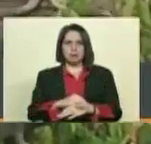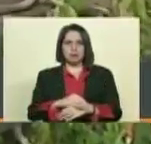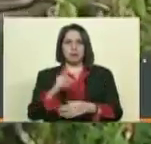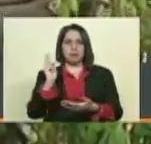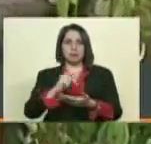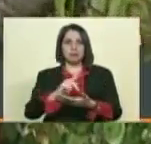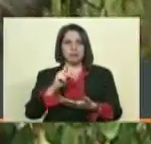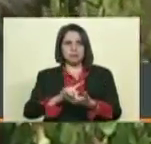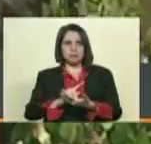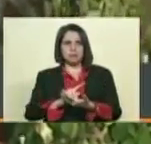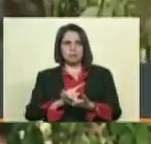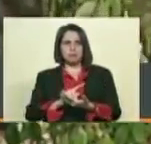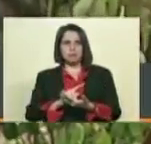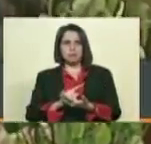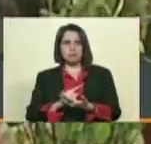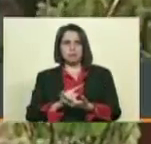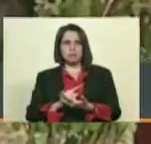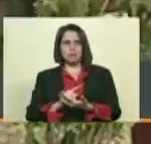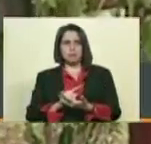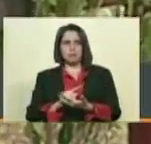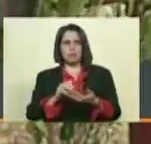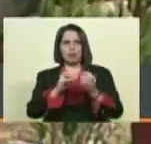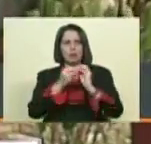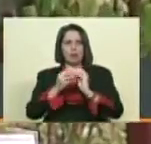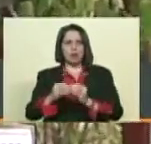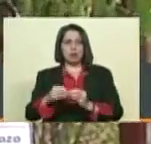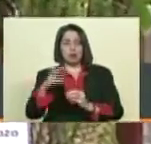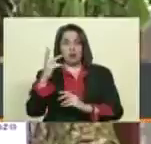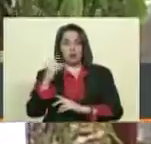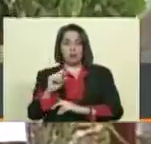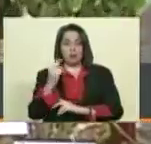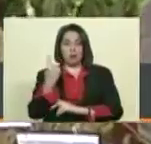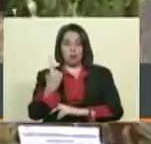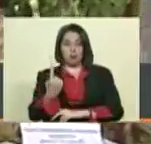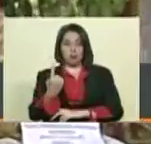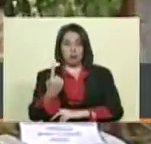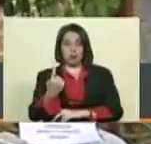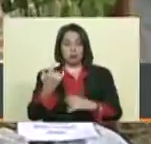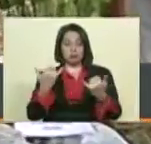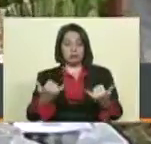participamos en esa operación número uno y ya vamos por la número